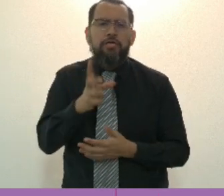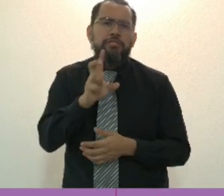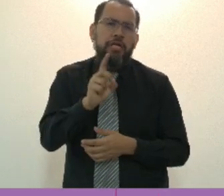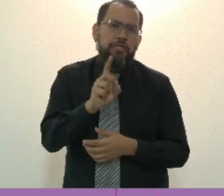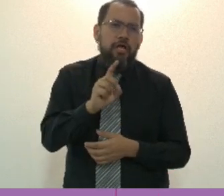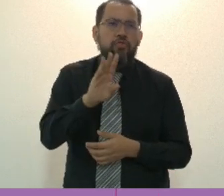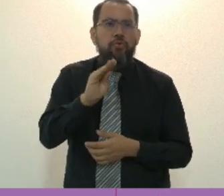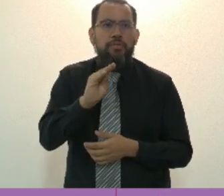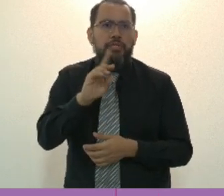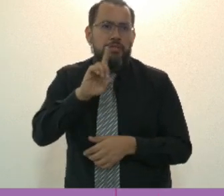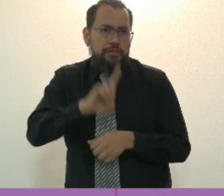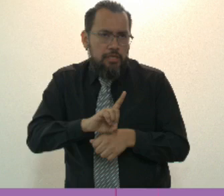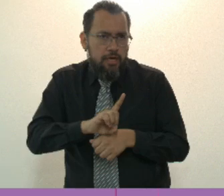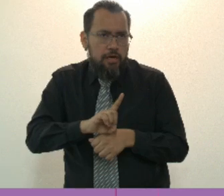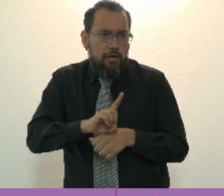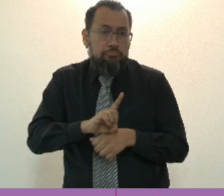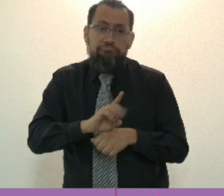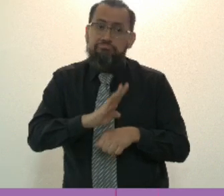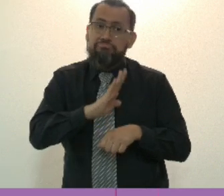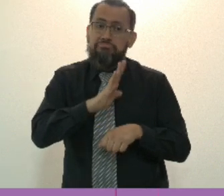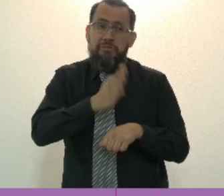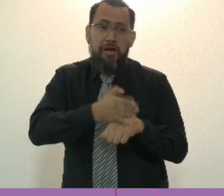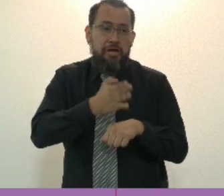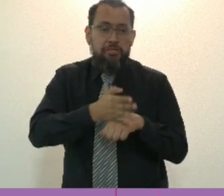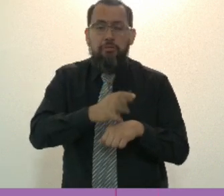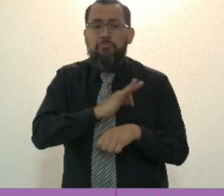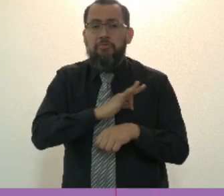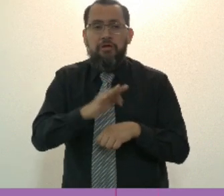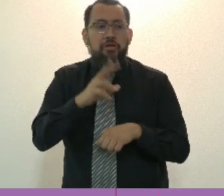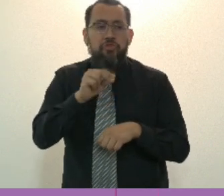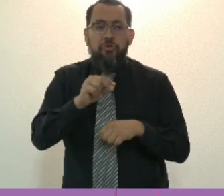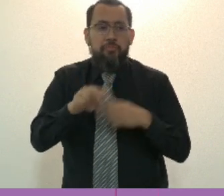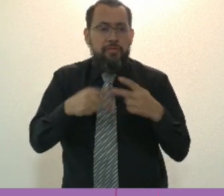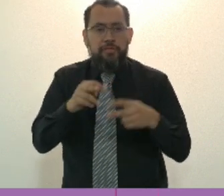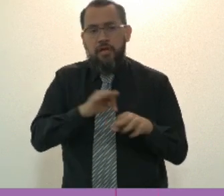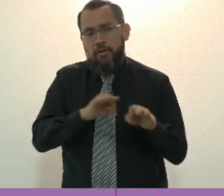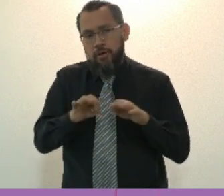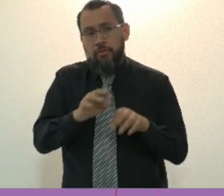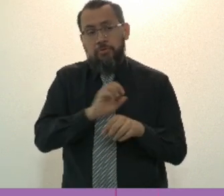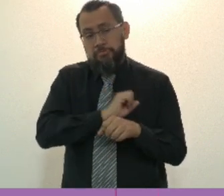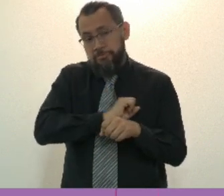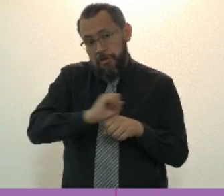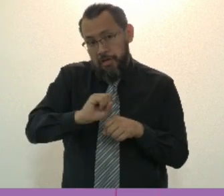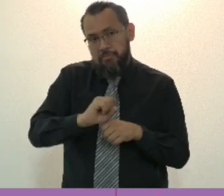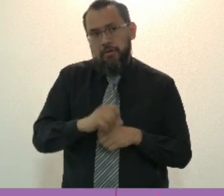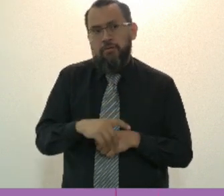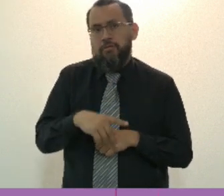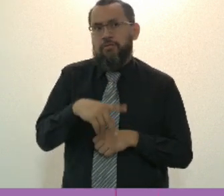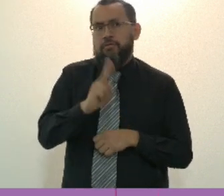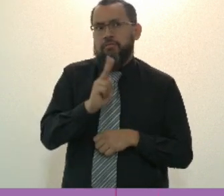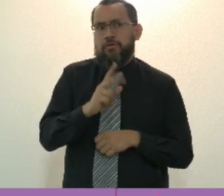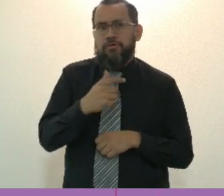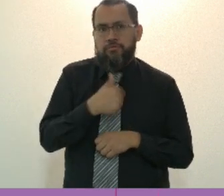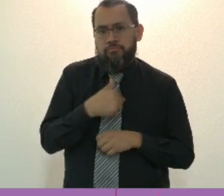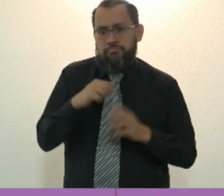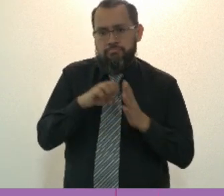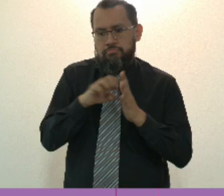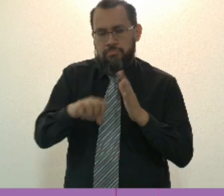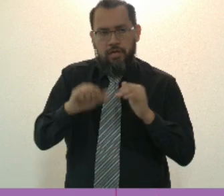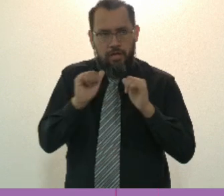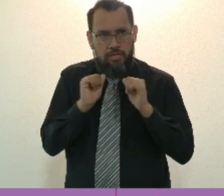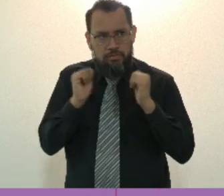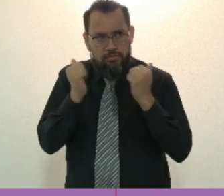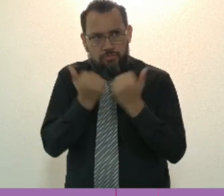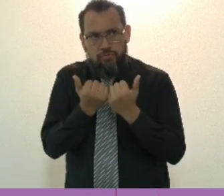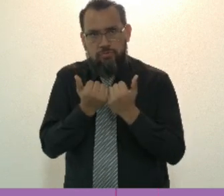días de suspensión de empleo, cargo y comisión, en la versión más suave. Pero vamos, si yo fuera sociedad civil, yo me iría